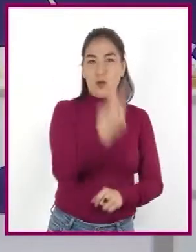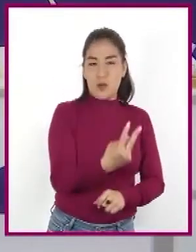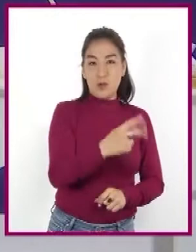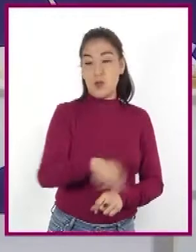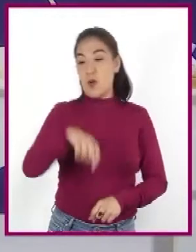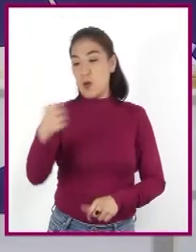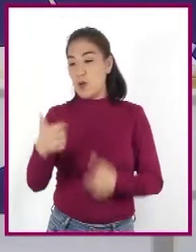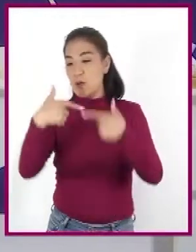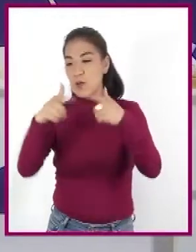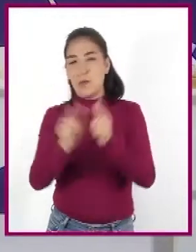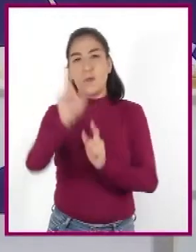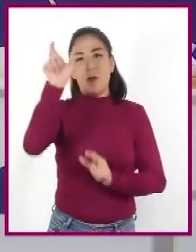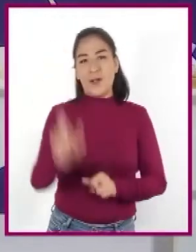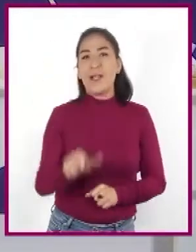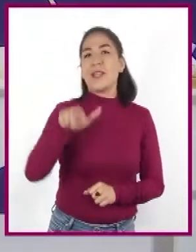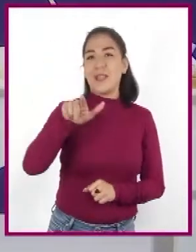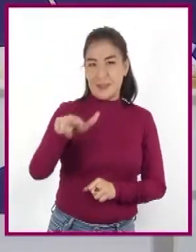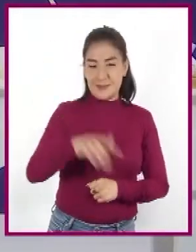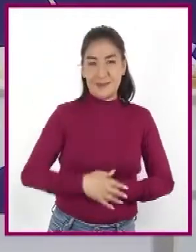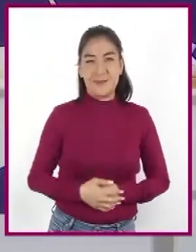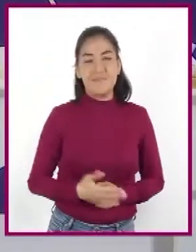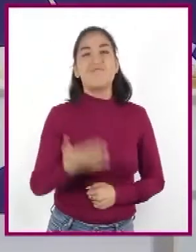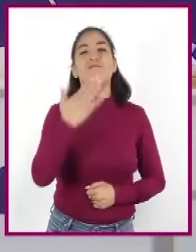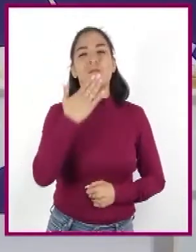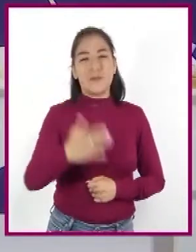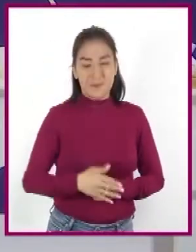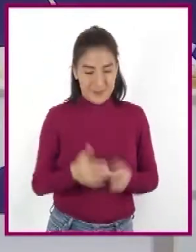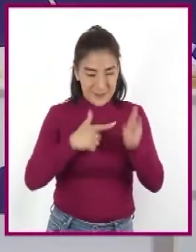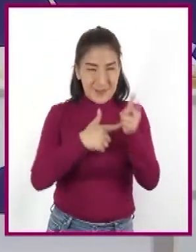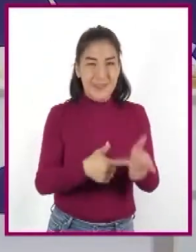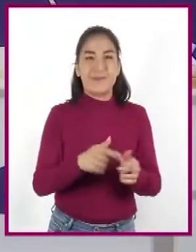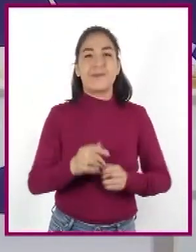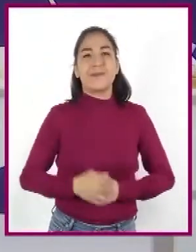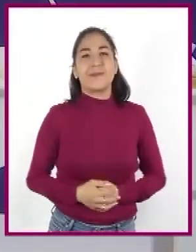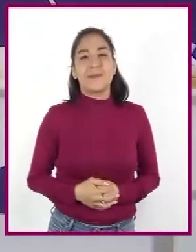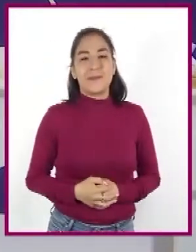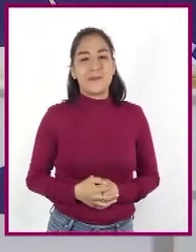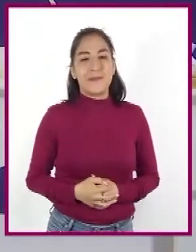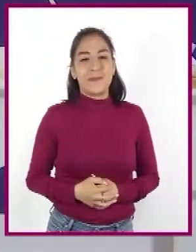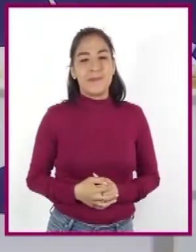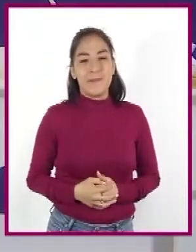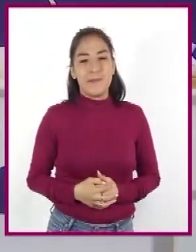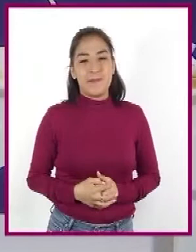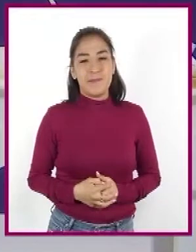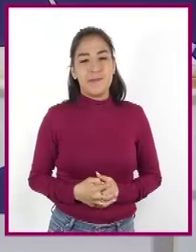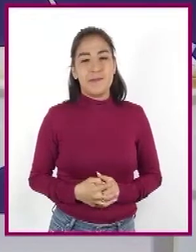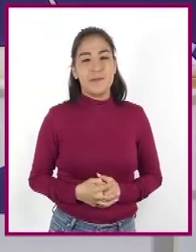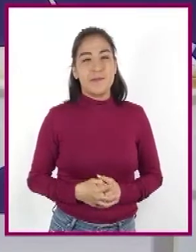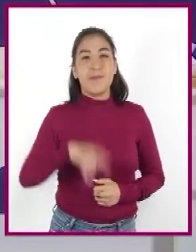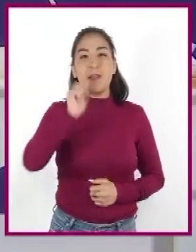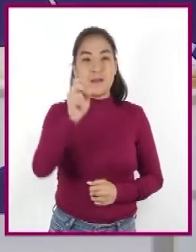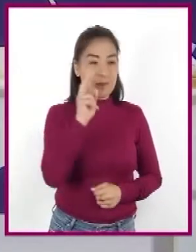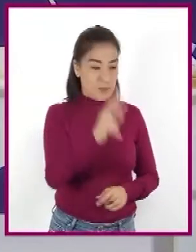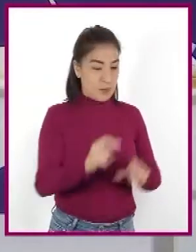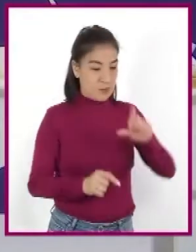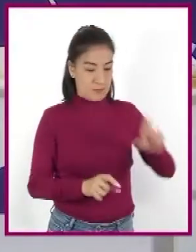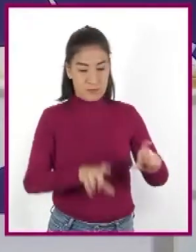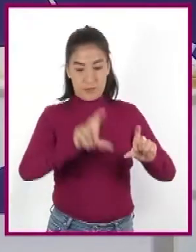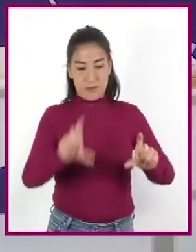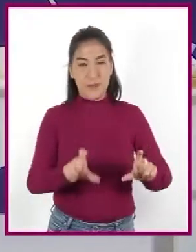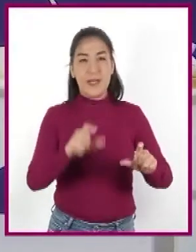grupo 17. Muy bien, sigamos. Como pueden observar, son dos líquidos